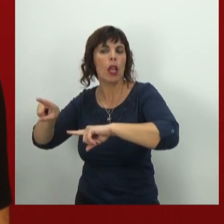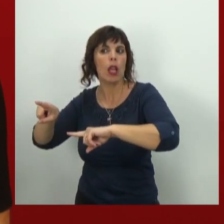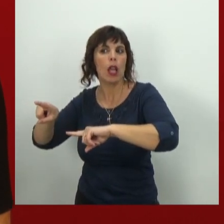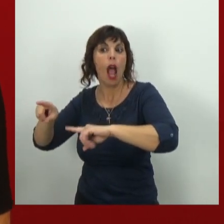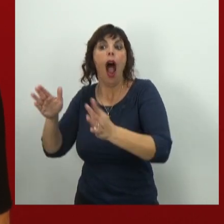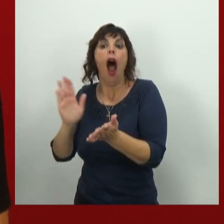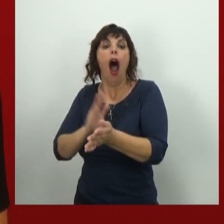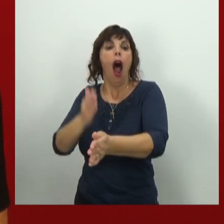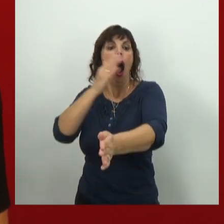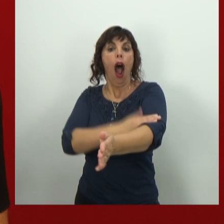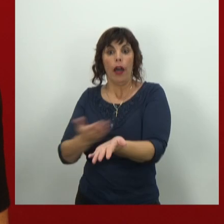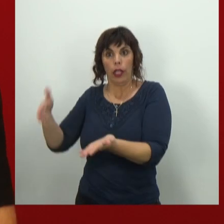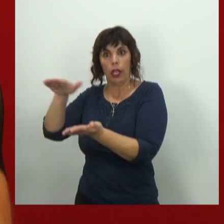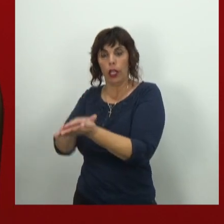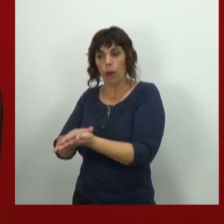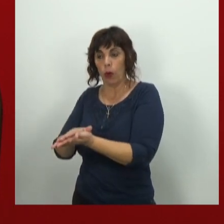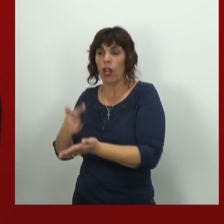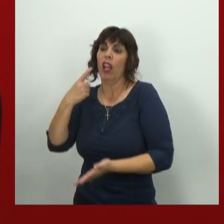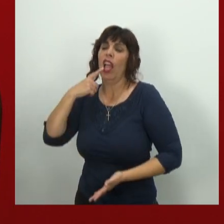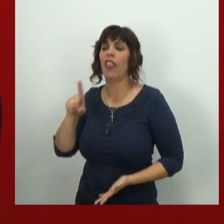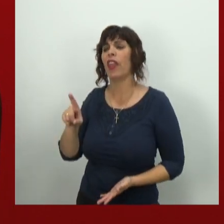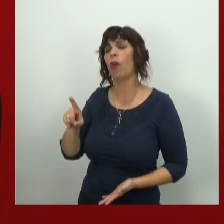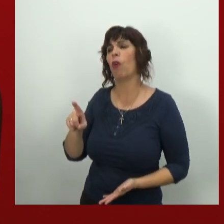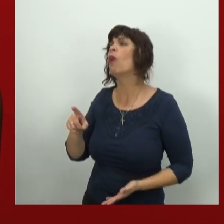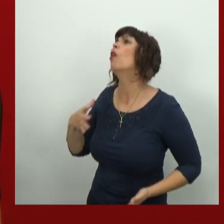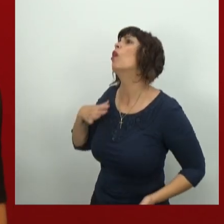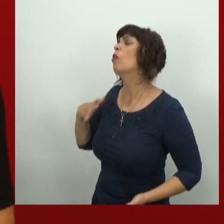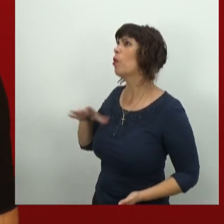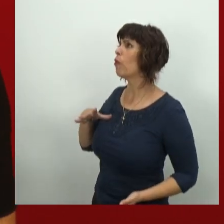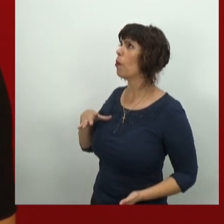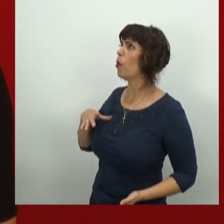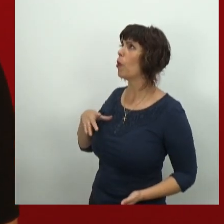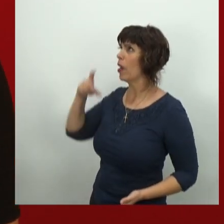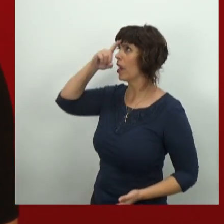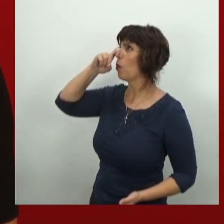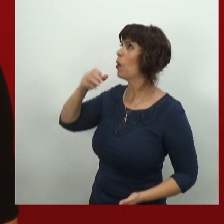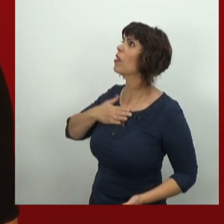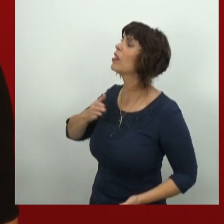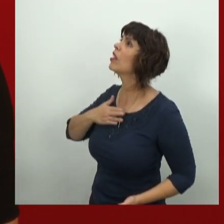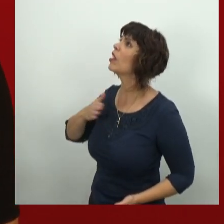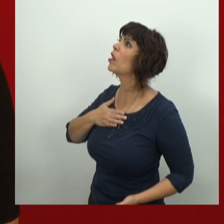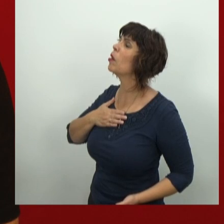antes que los apóstoles, creía en la resurrección, porque ese hombre en la cruz